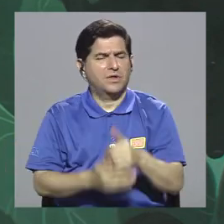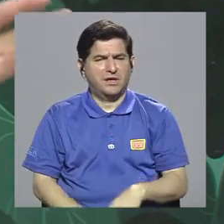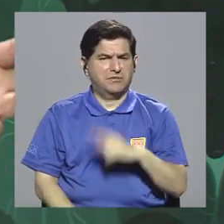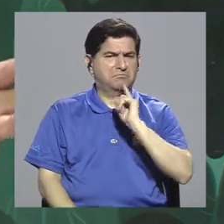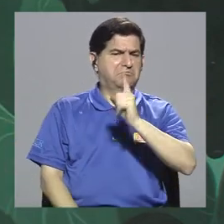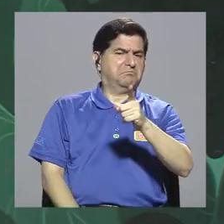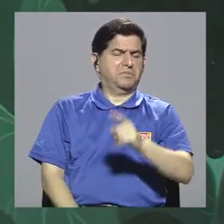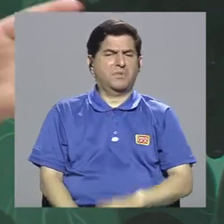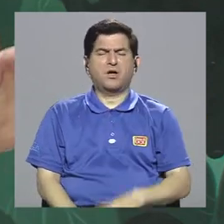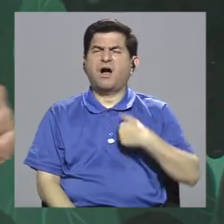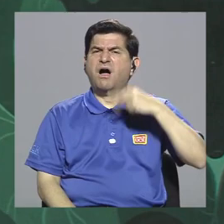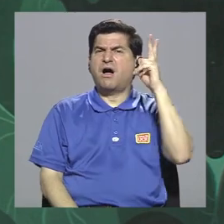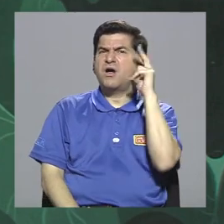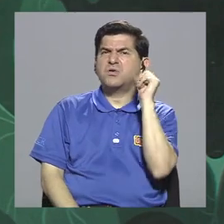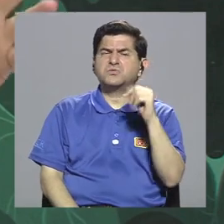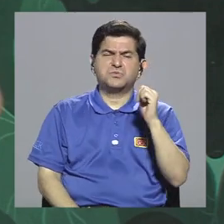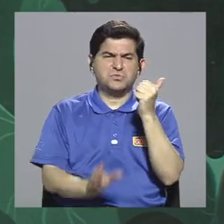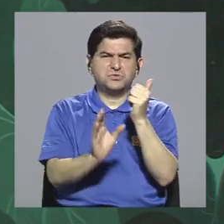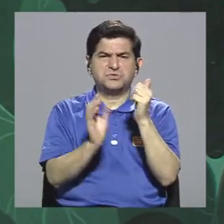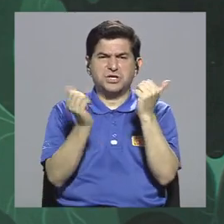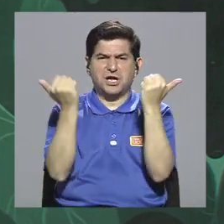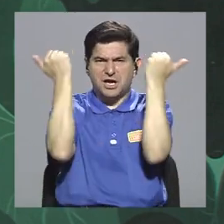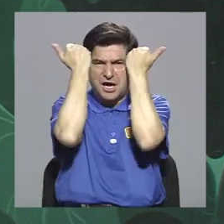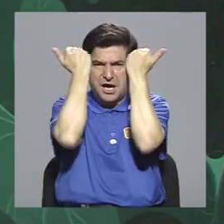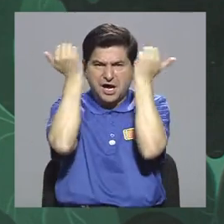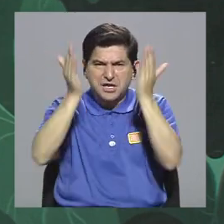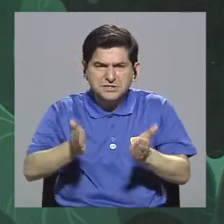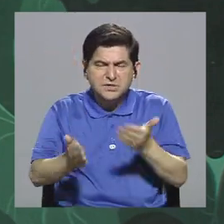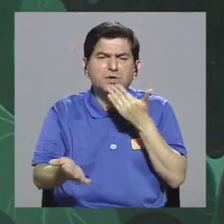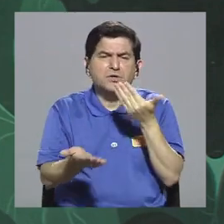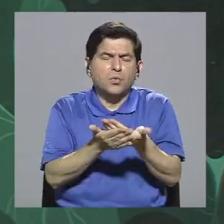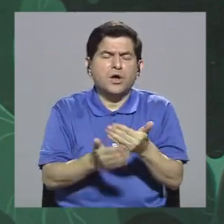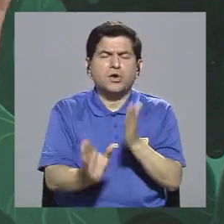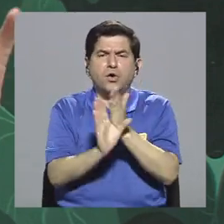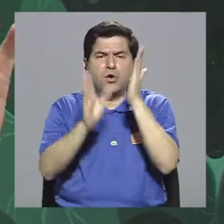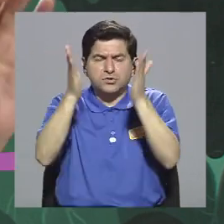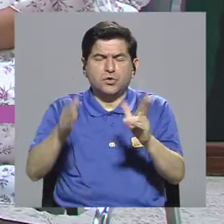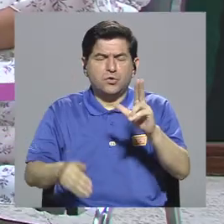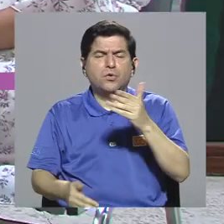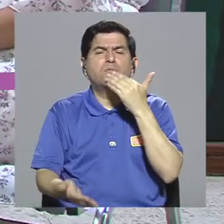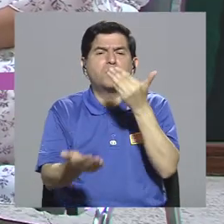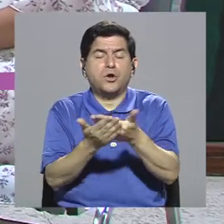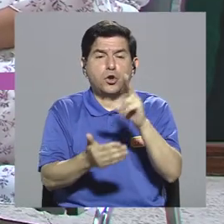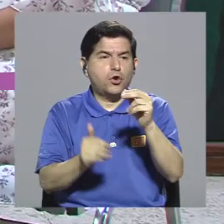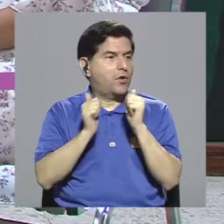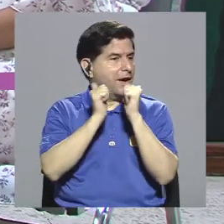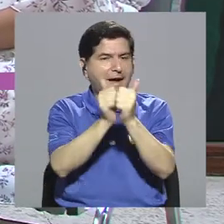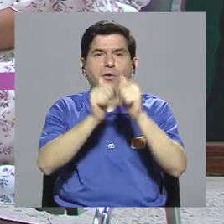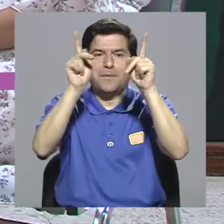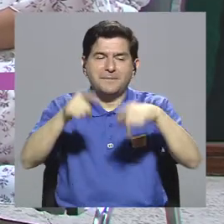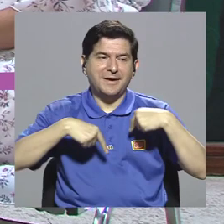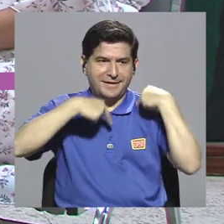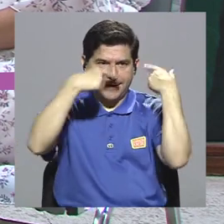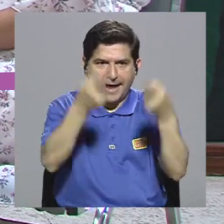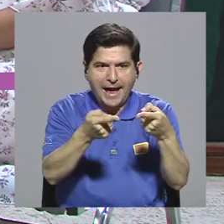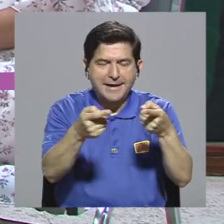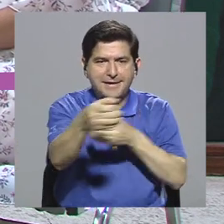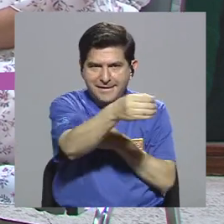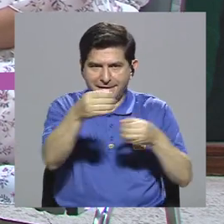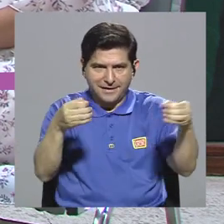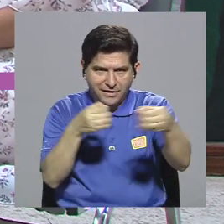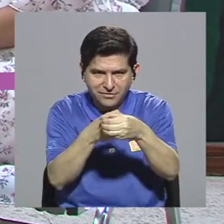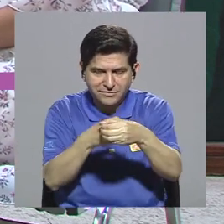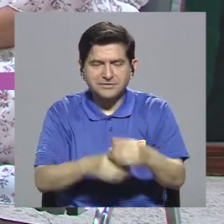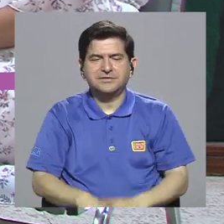mira, yo he escuchado de un psiquiatra muy bueno, un psicólogo muy bueno. No, es acompañar a que la persona llegue hasta esa gente y asegurarnos